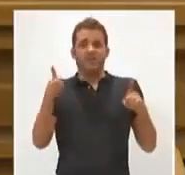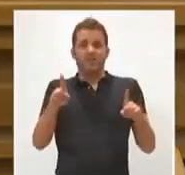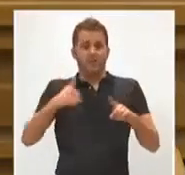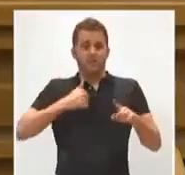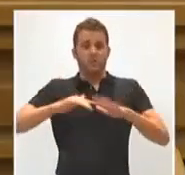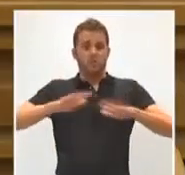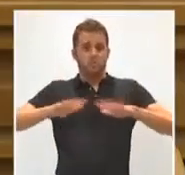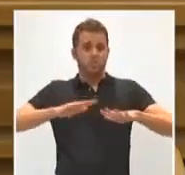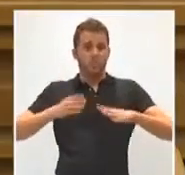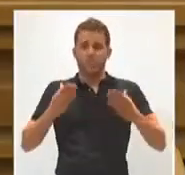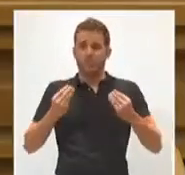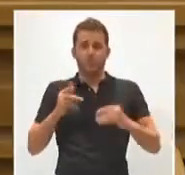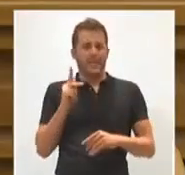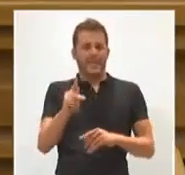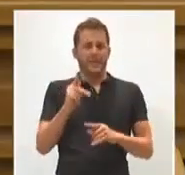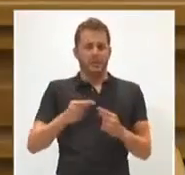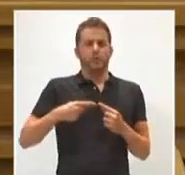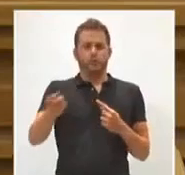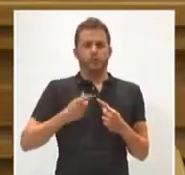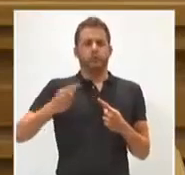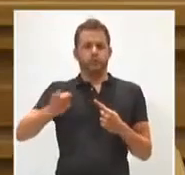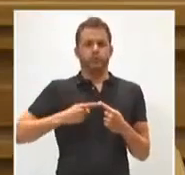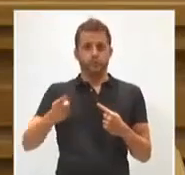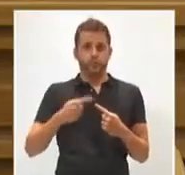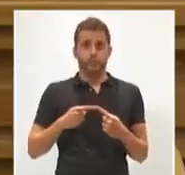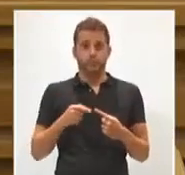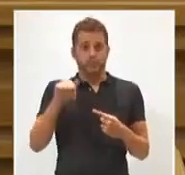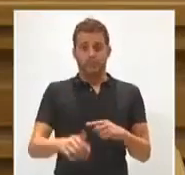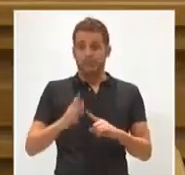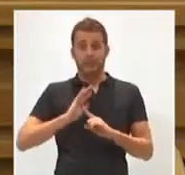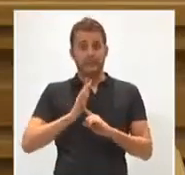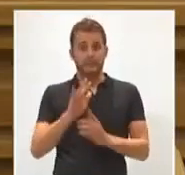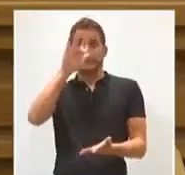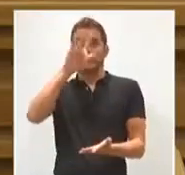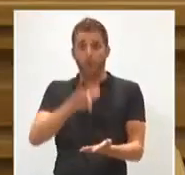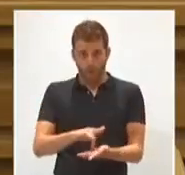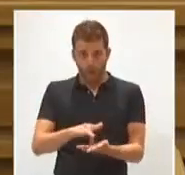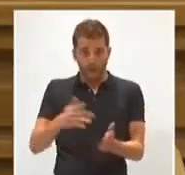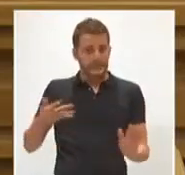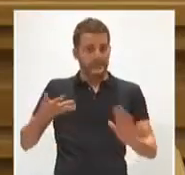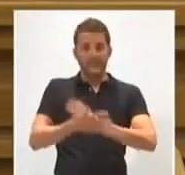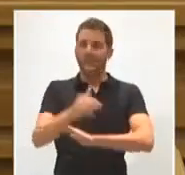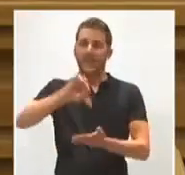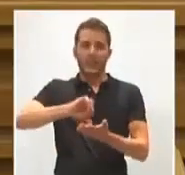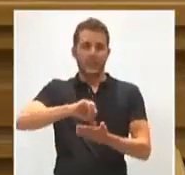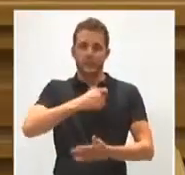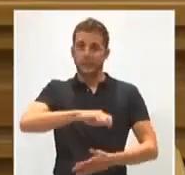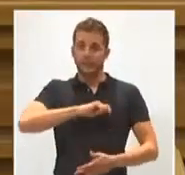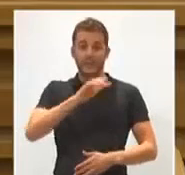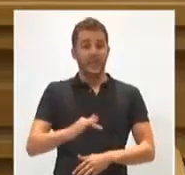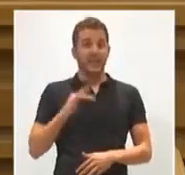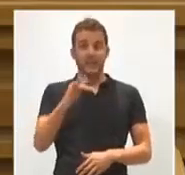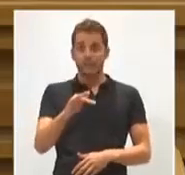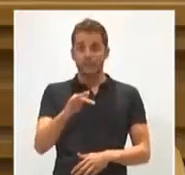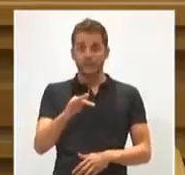hacer kilómetros y kilómetros pero eso si no esté donde esté en la región estamos en la centralidad y además defendiendo el principio de